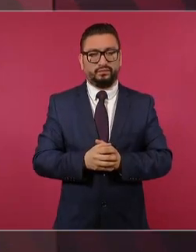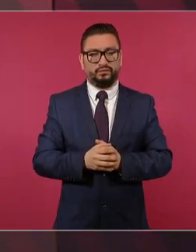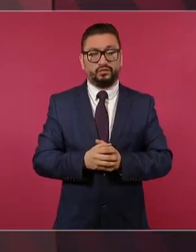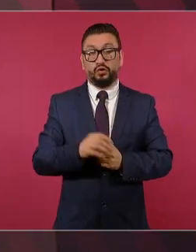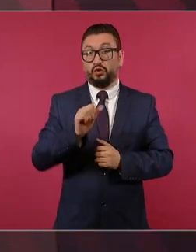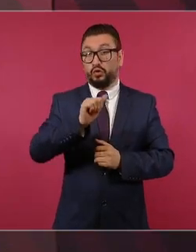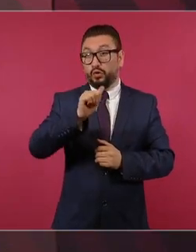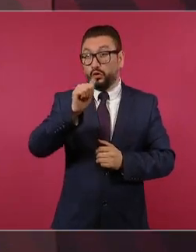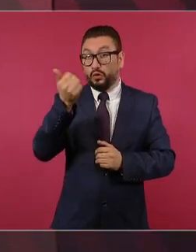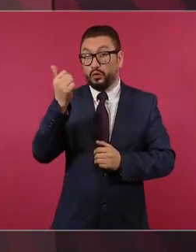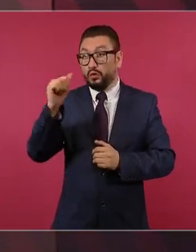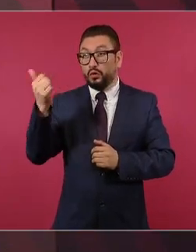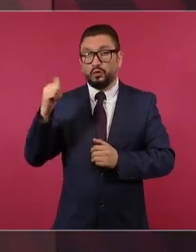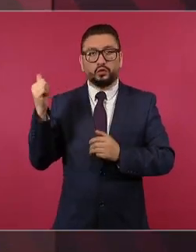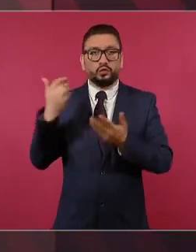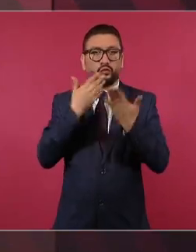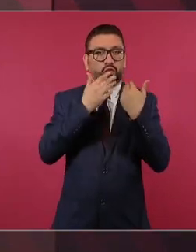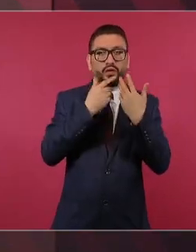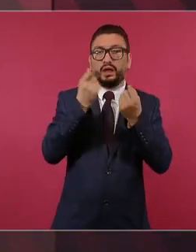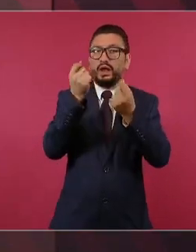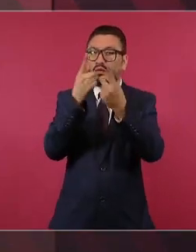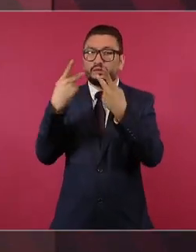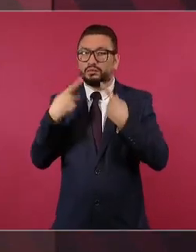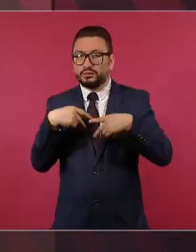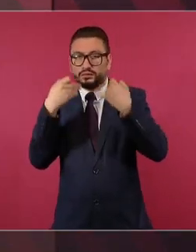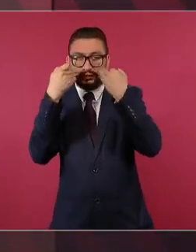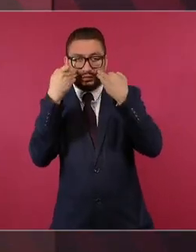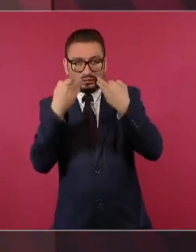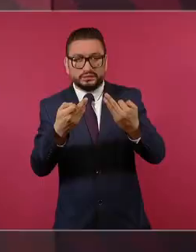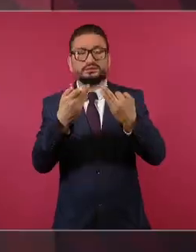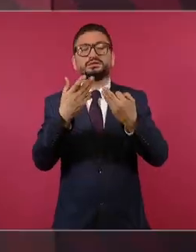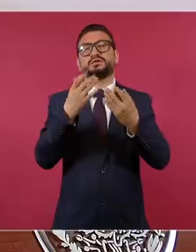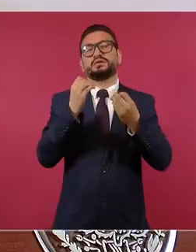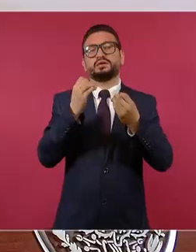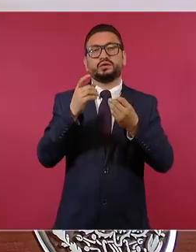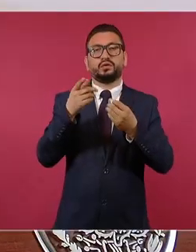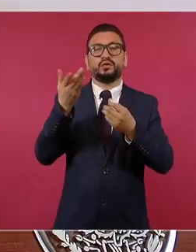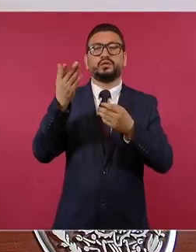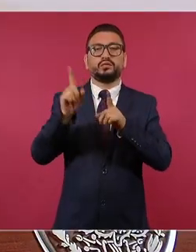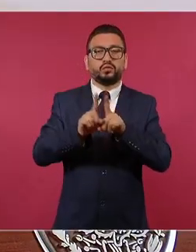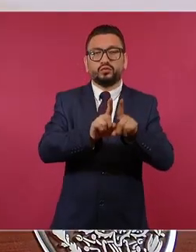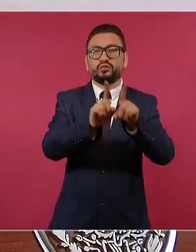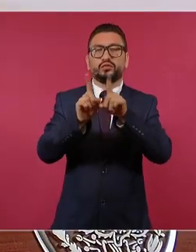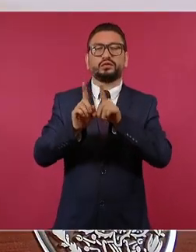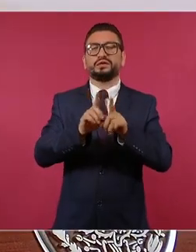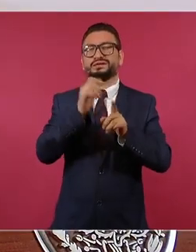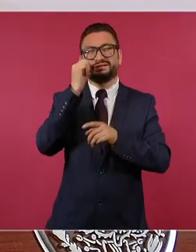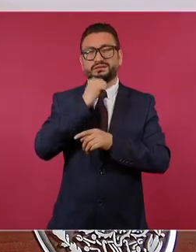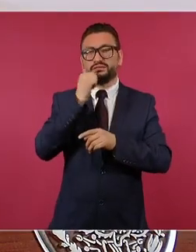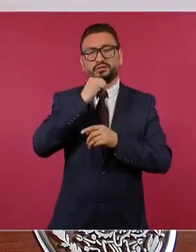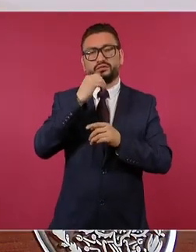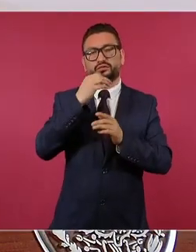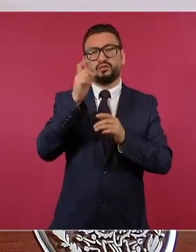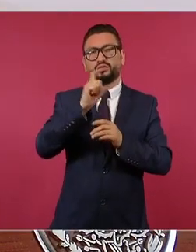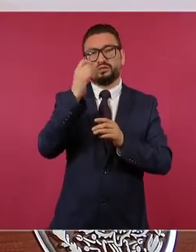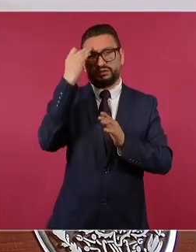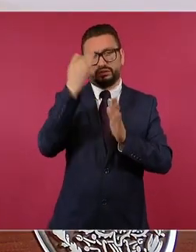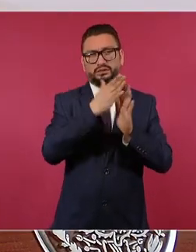Todo lo demás son testigos de vista, quienes acompañan durante